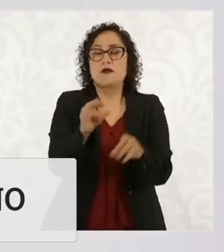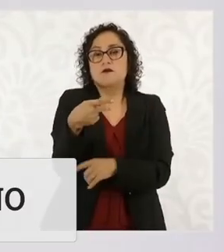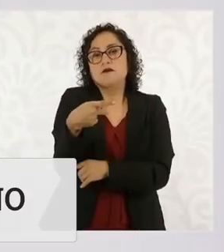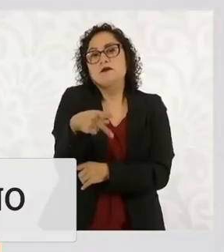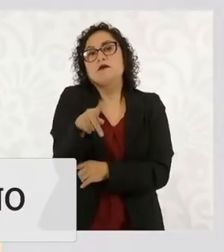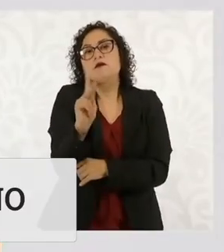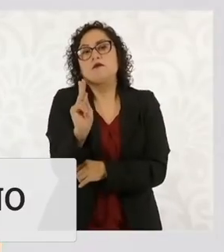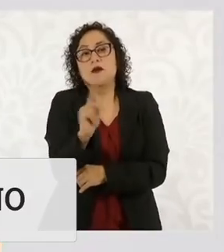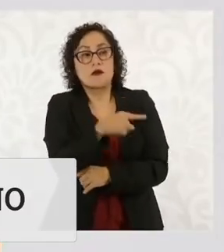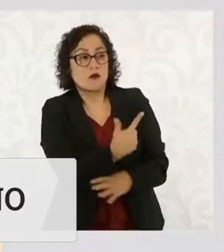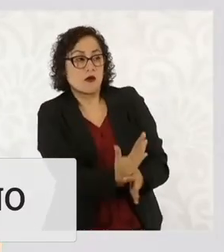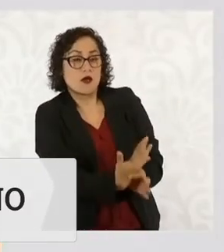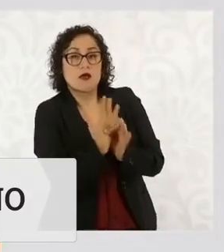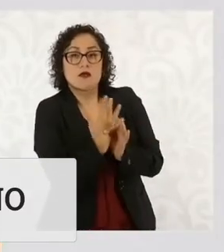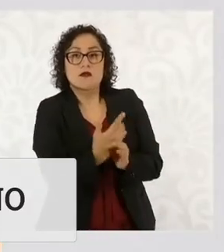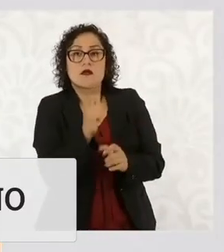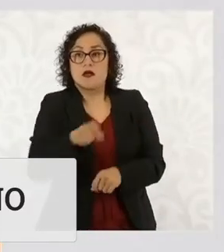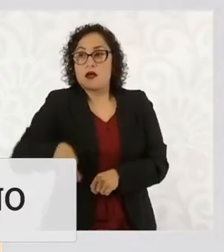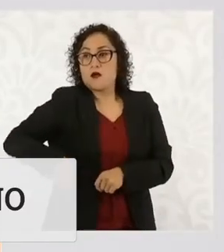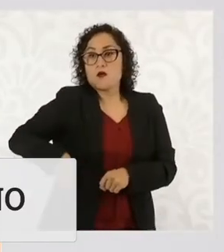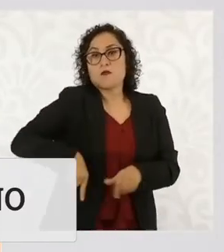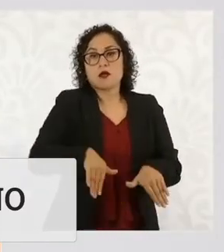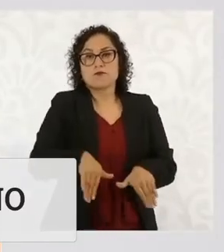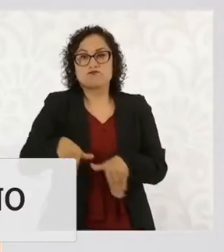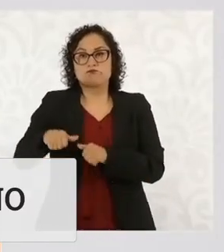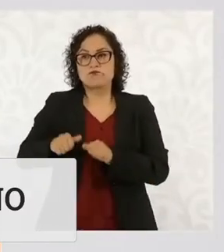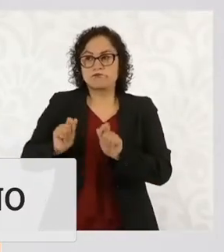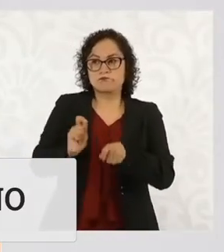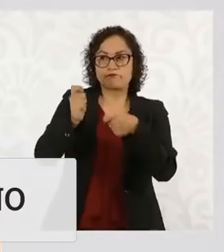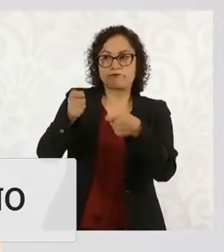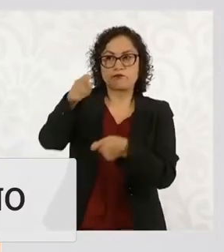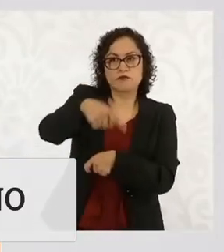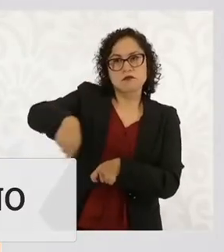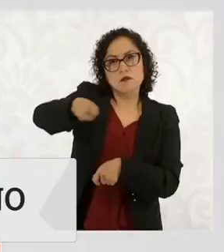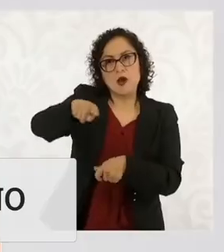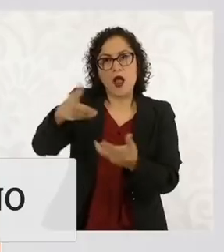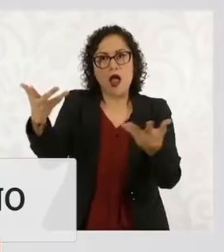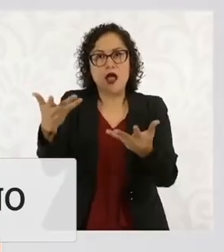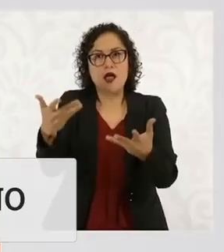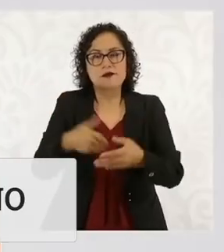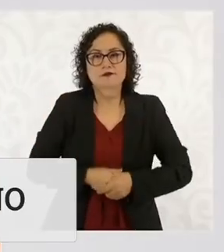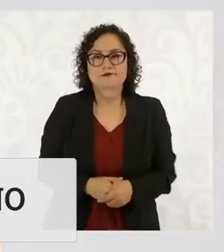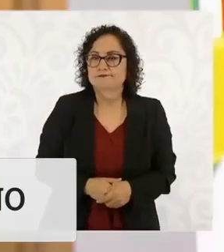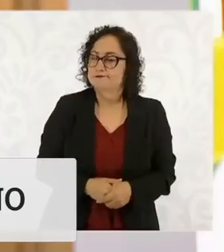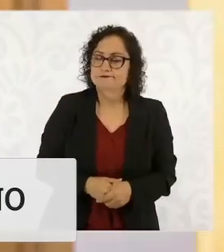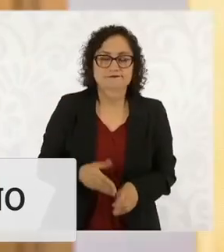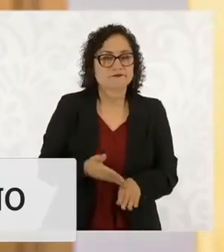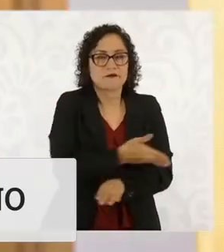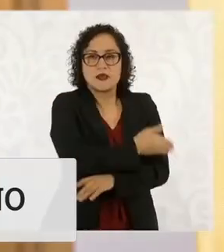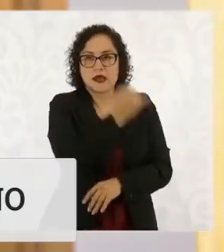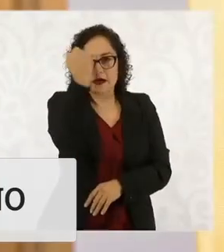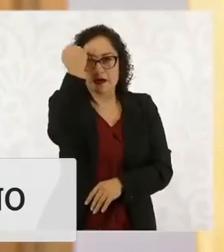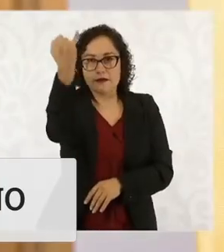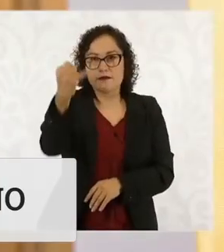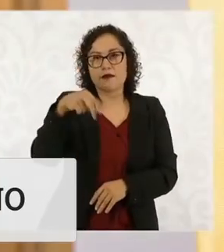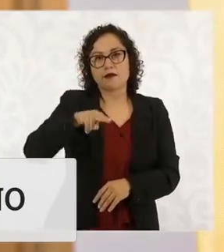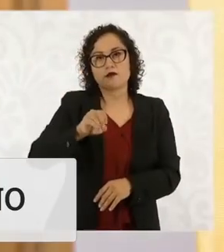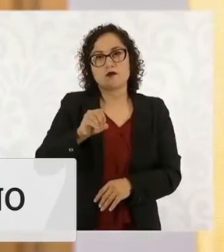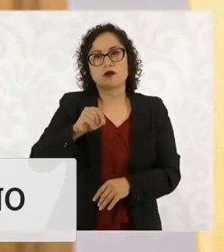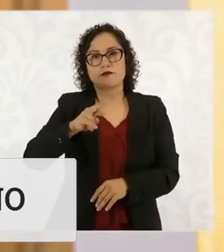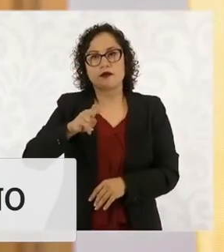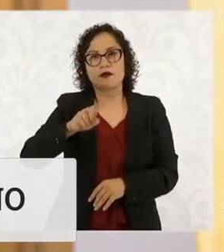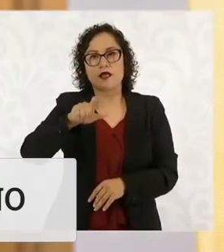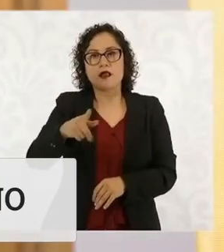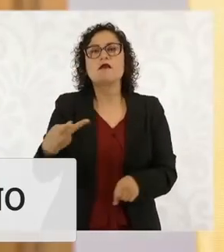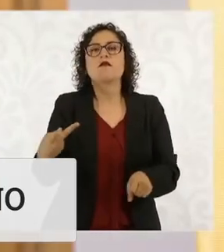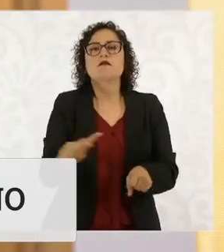debía replegarse y dejar al mercado la conducción del desarrollo. Ese fue el dogma neoliberal que redujo al gobierno a un